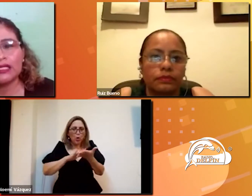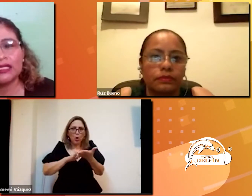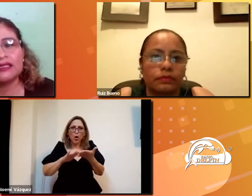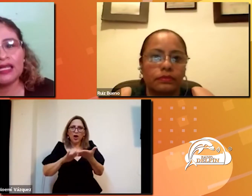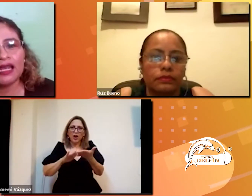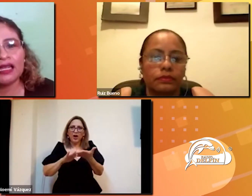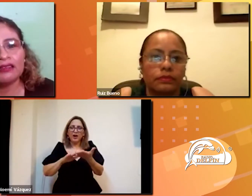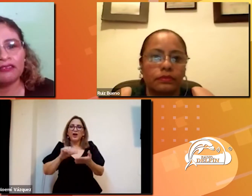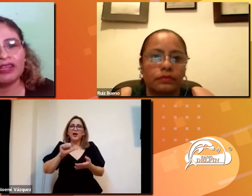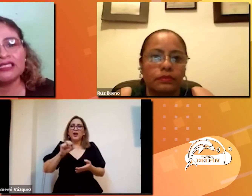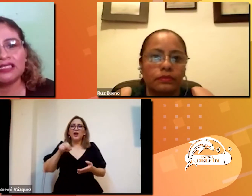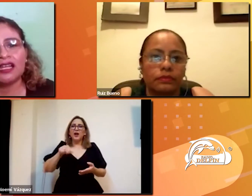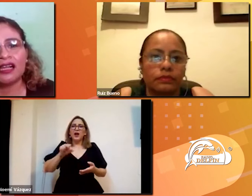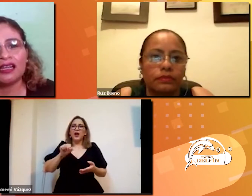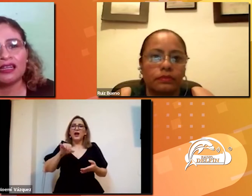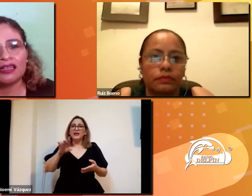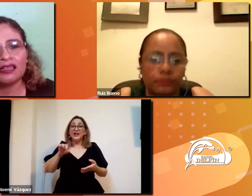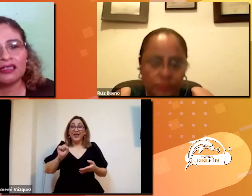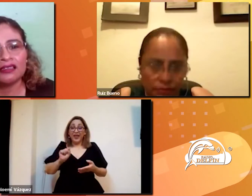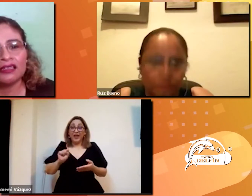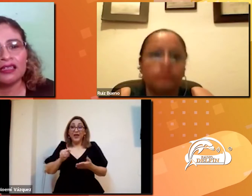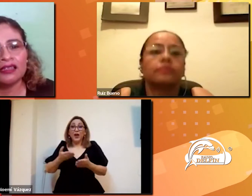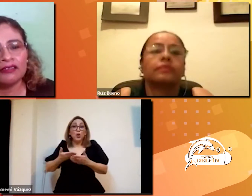representando desde la infancia,